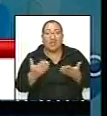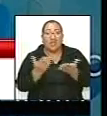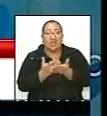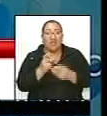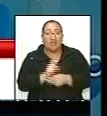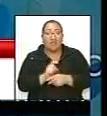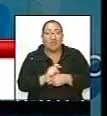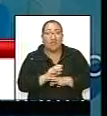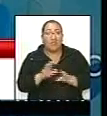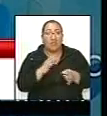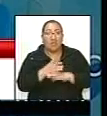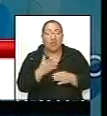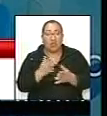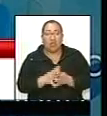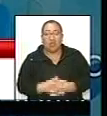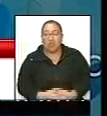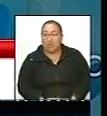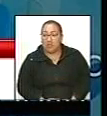instrucción, nunca fue a la escuela.